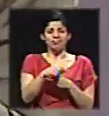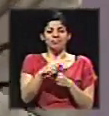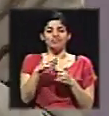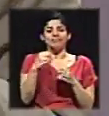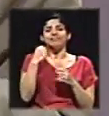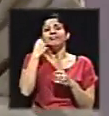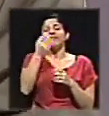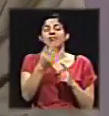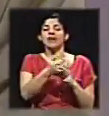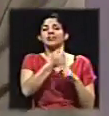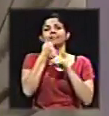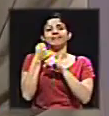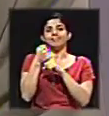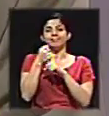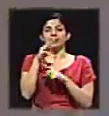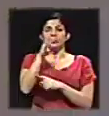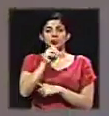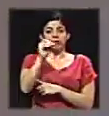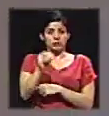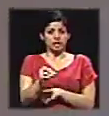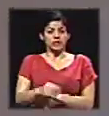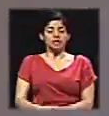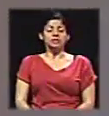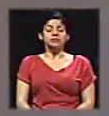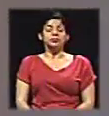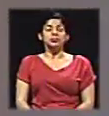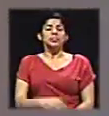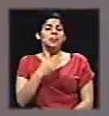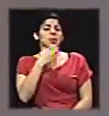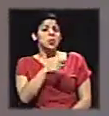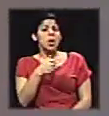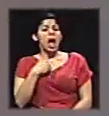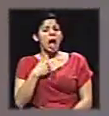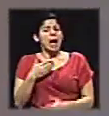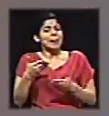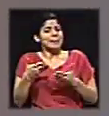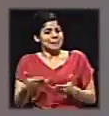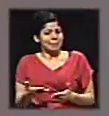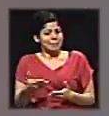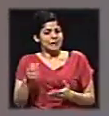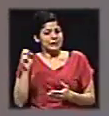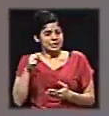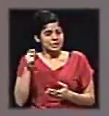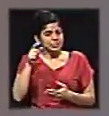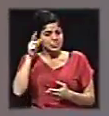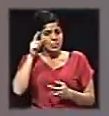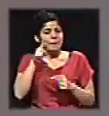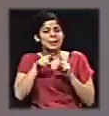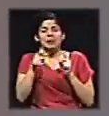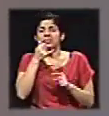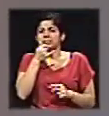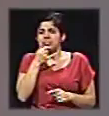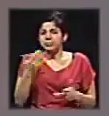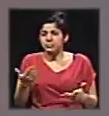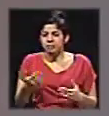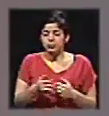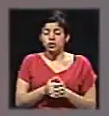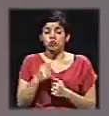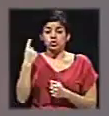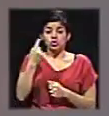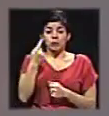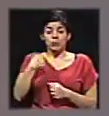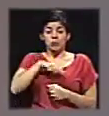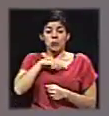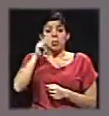con mayor facilidad al 40%. Bueno, tiene un peso, evidentemente, pero lo que pasa es que solo vamos